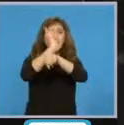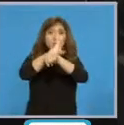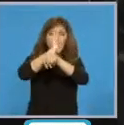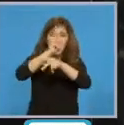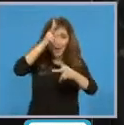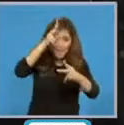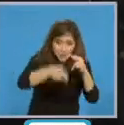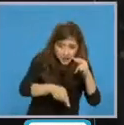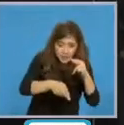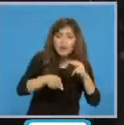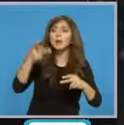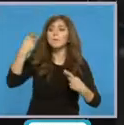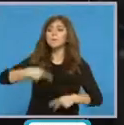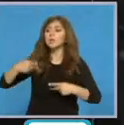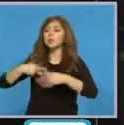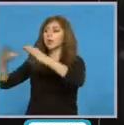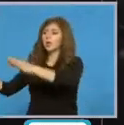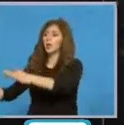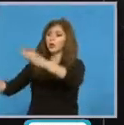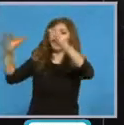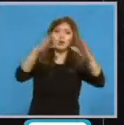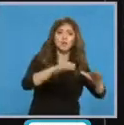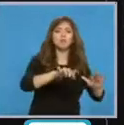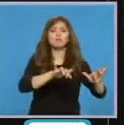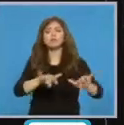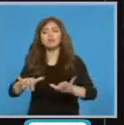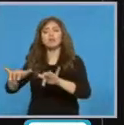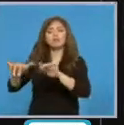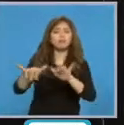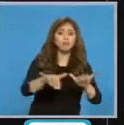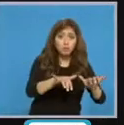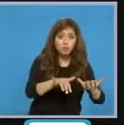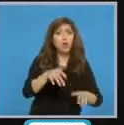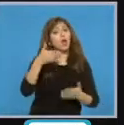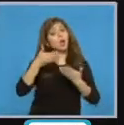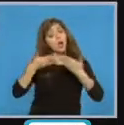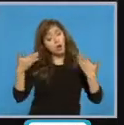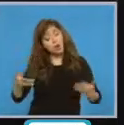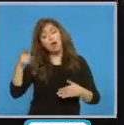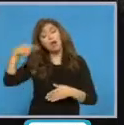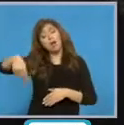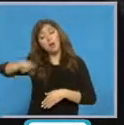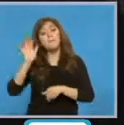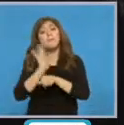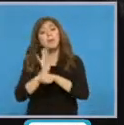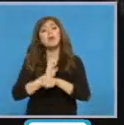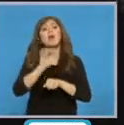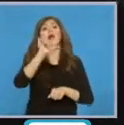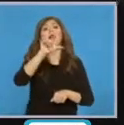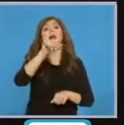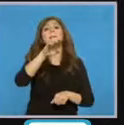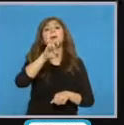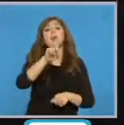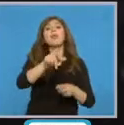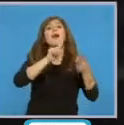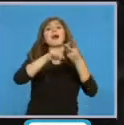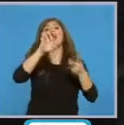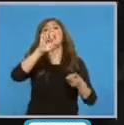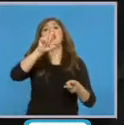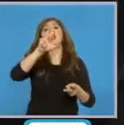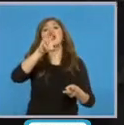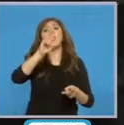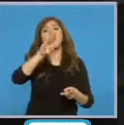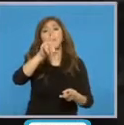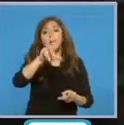subía a tocar. Y veía unas películas ahí mexicanas muy buenas, el Alameda, el Roble,